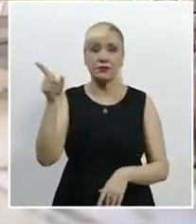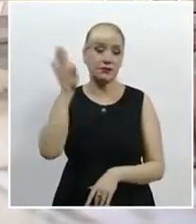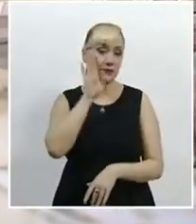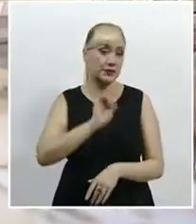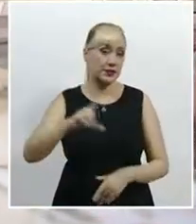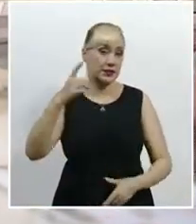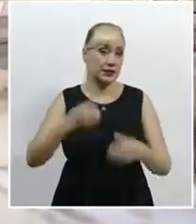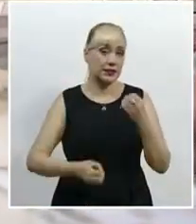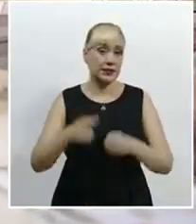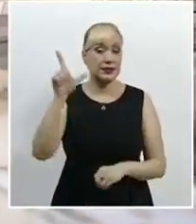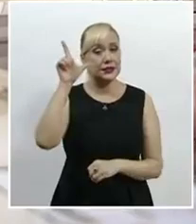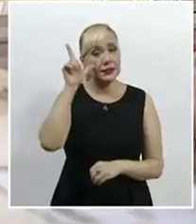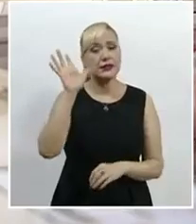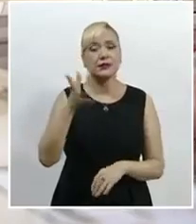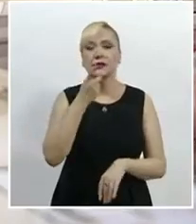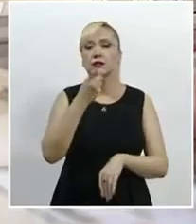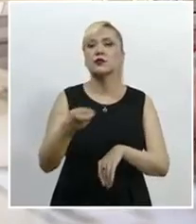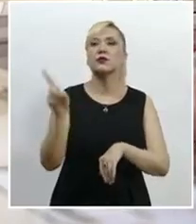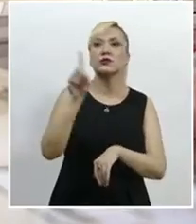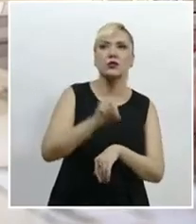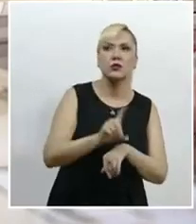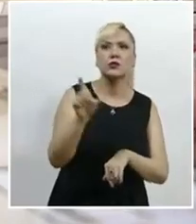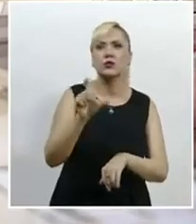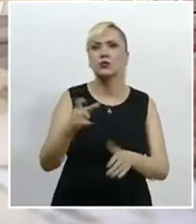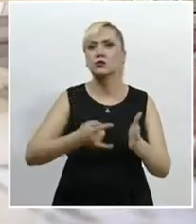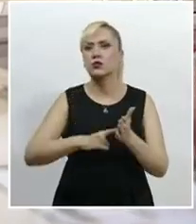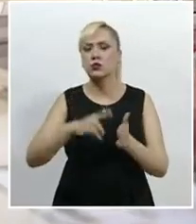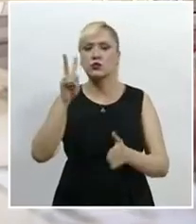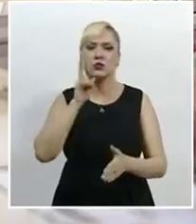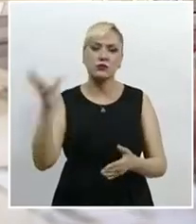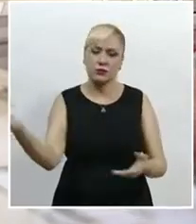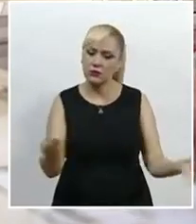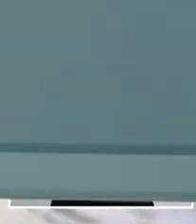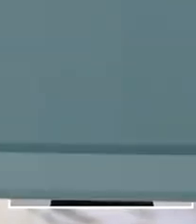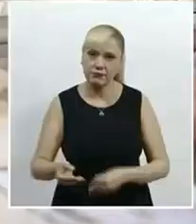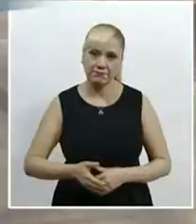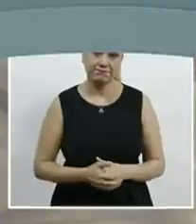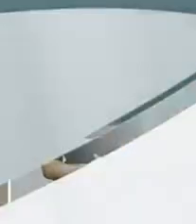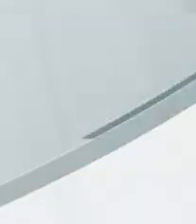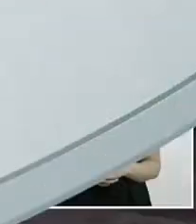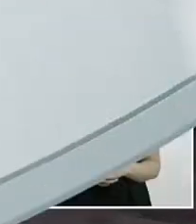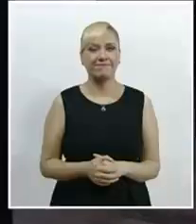las audiencias de ofrecimiento y desahogo de pruebas y alegatos.